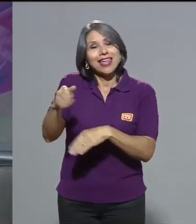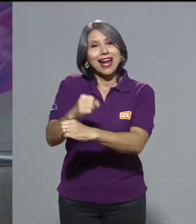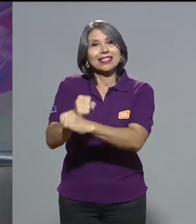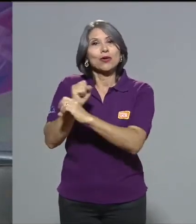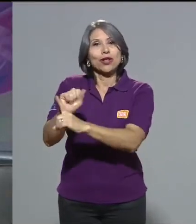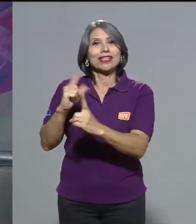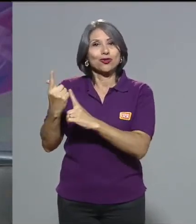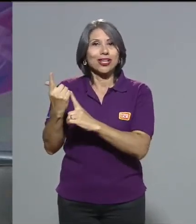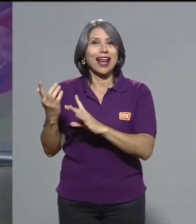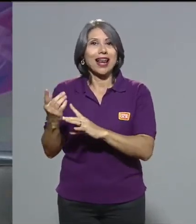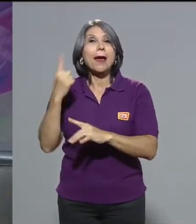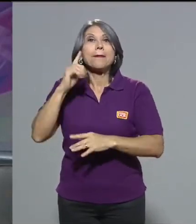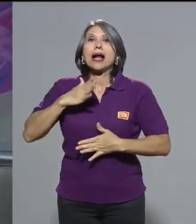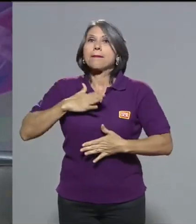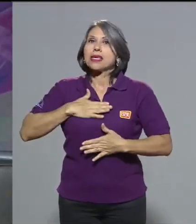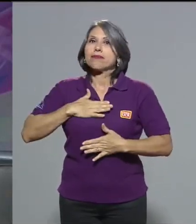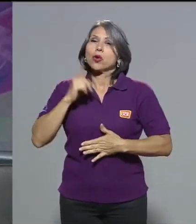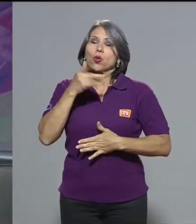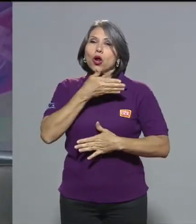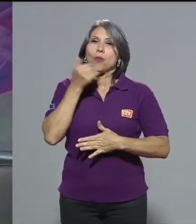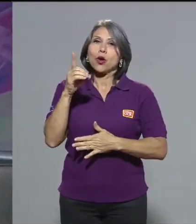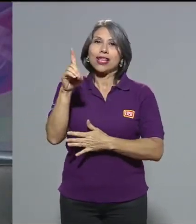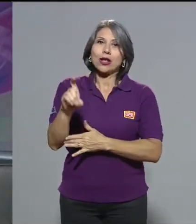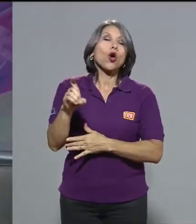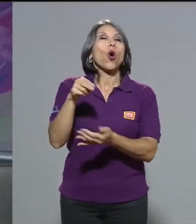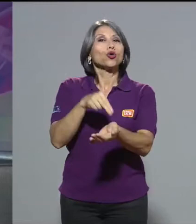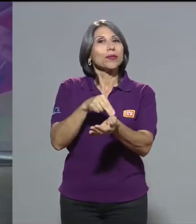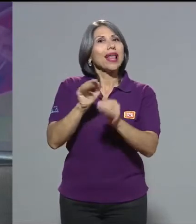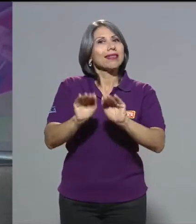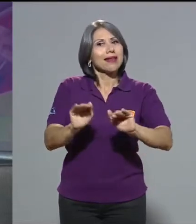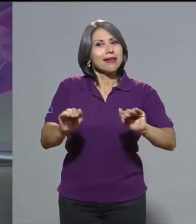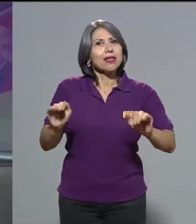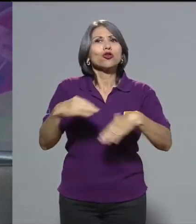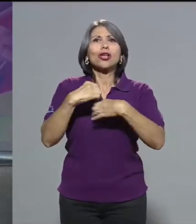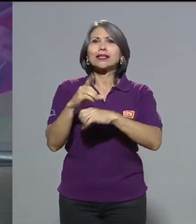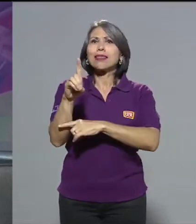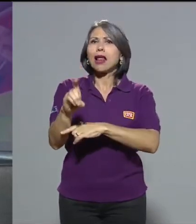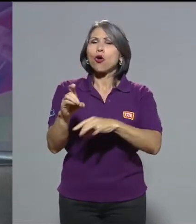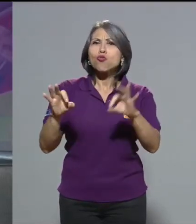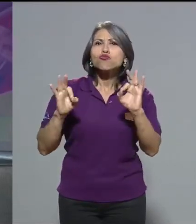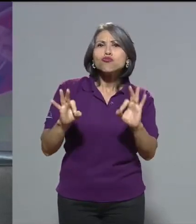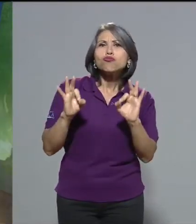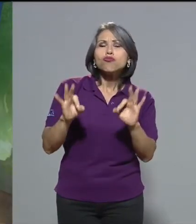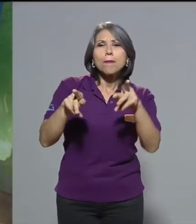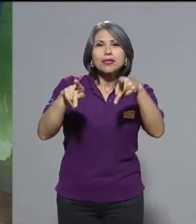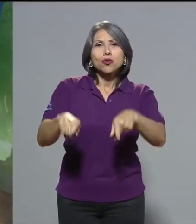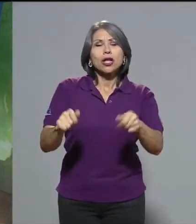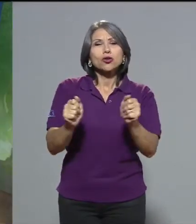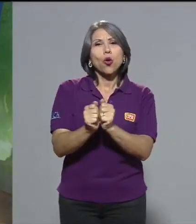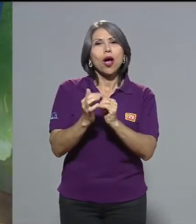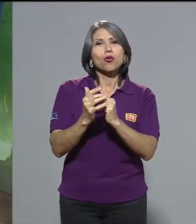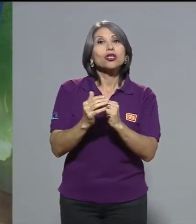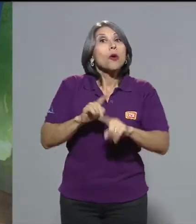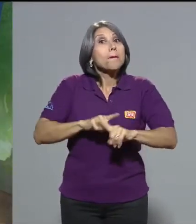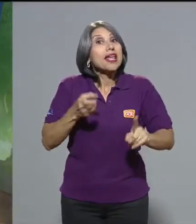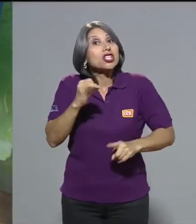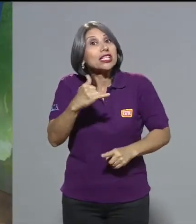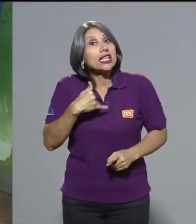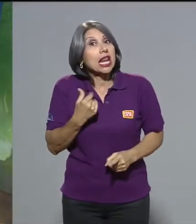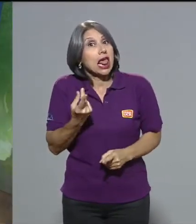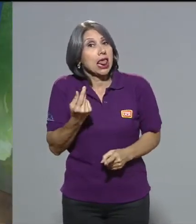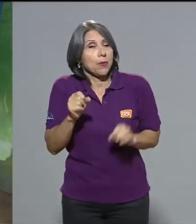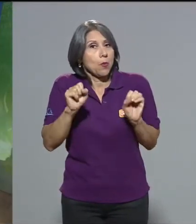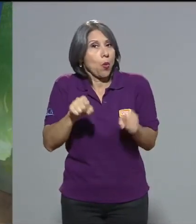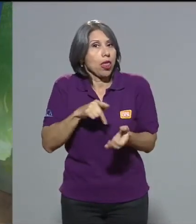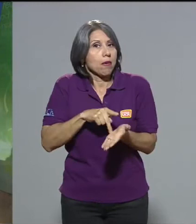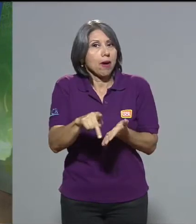mejores diagnósticos. En el Hospital de Niños se diagnostica muy bien a las personas con autismo, pero si tienen recursos para poder,